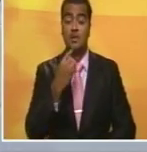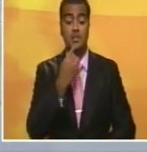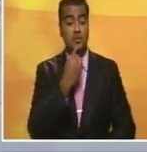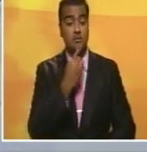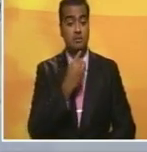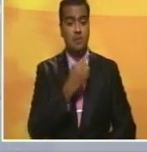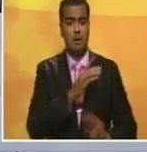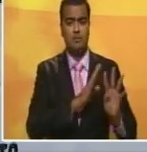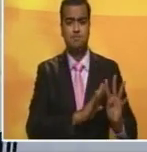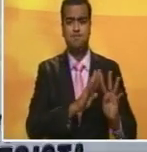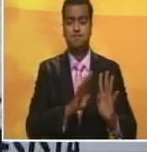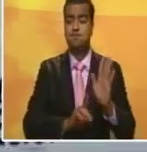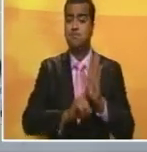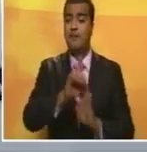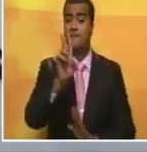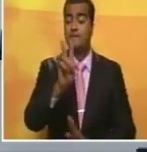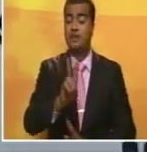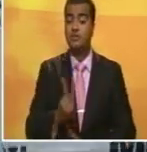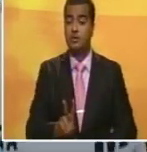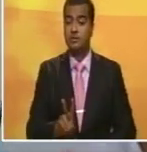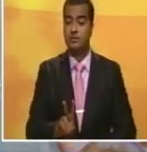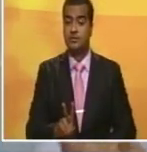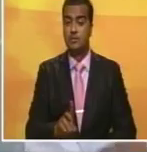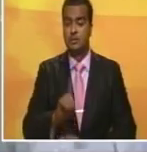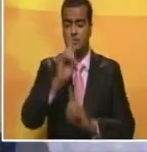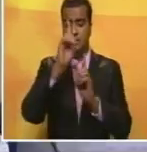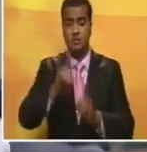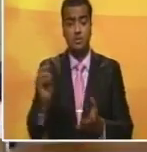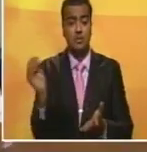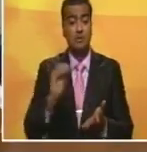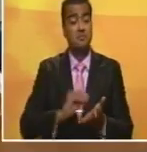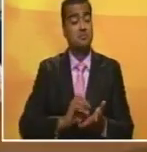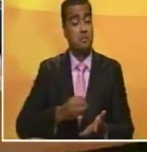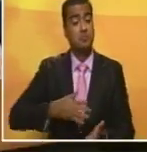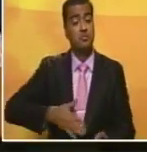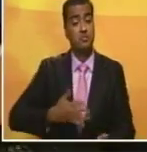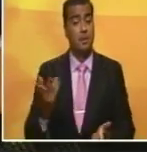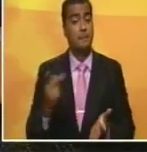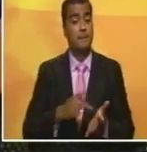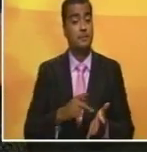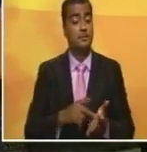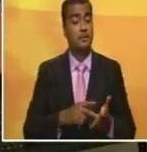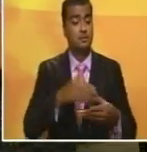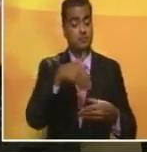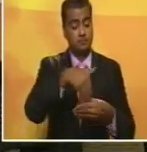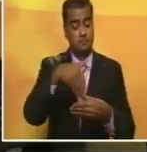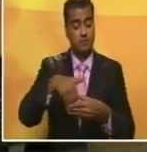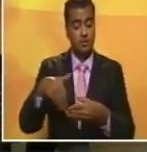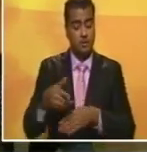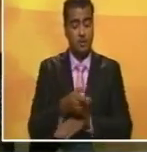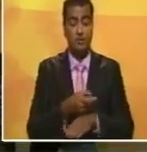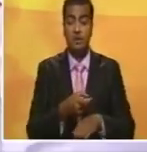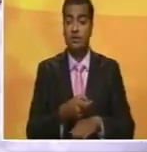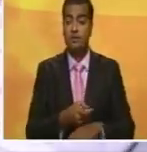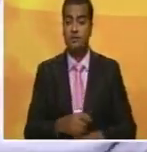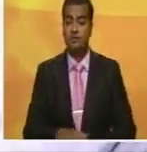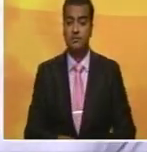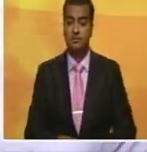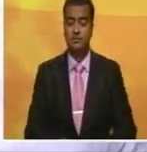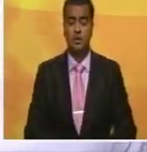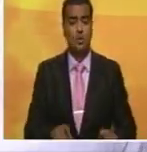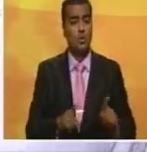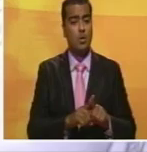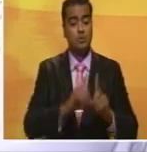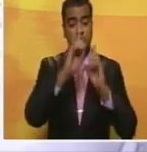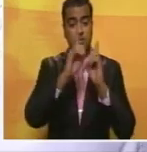Movimiento Progresista de Venezuela con esa decisión ratifica su disposición de participar en los comicios regionales de gobernadores, tal como